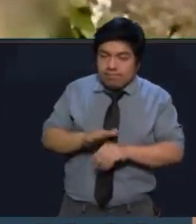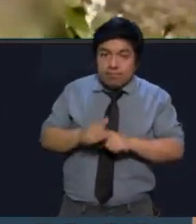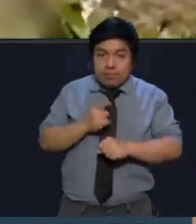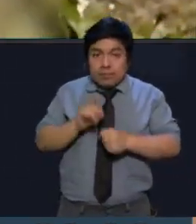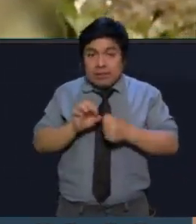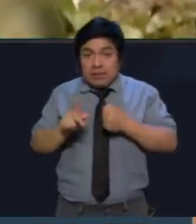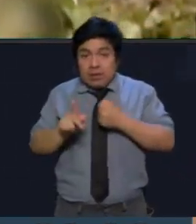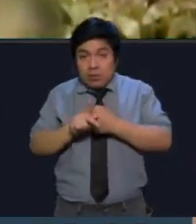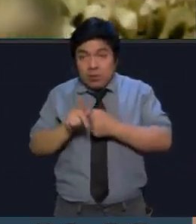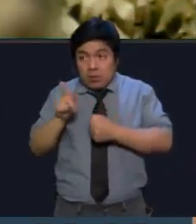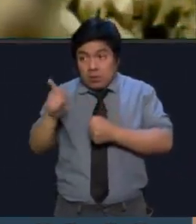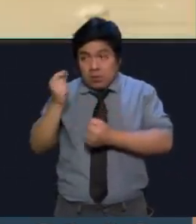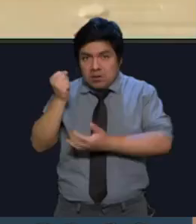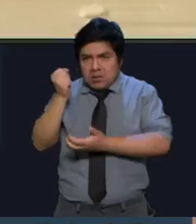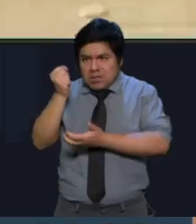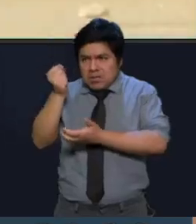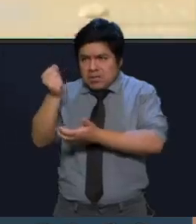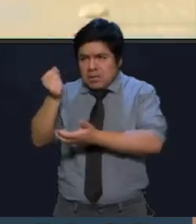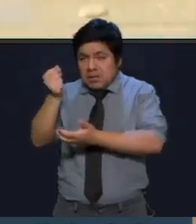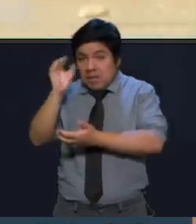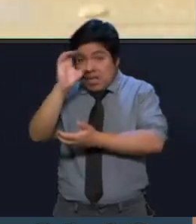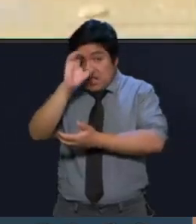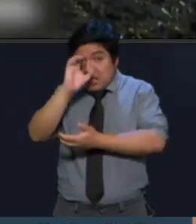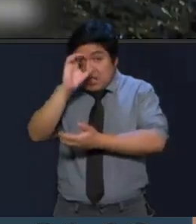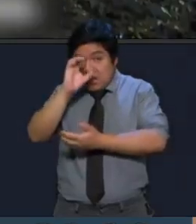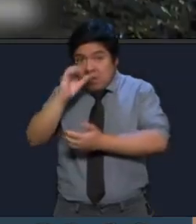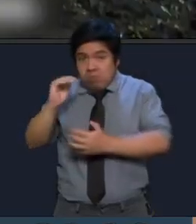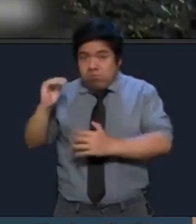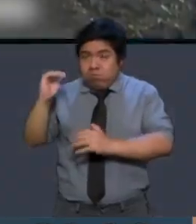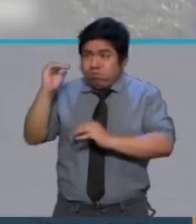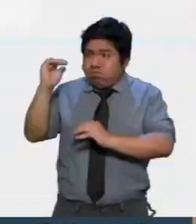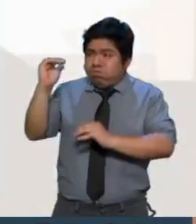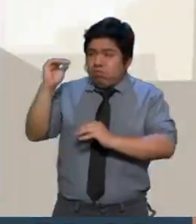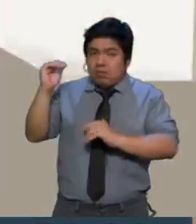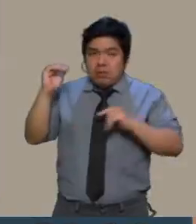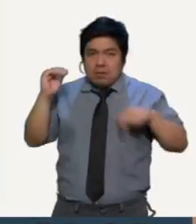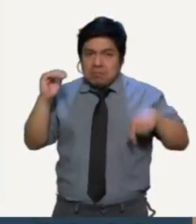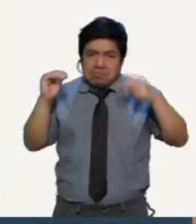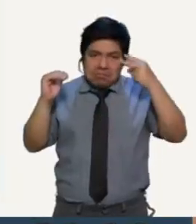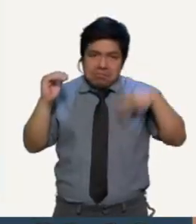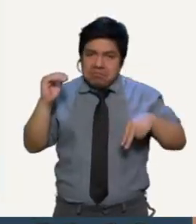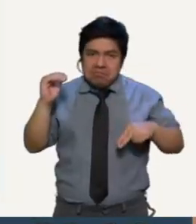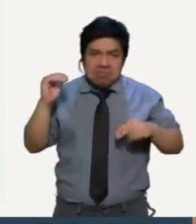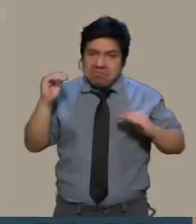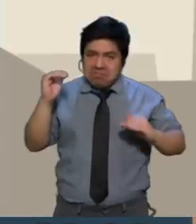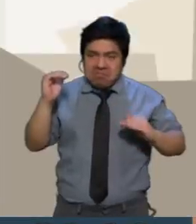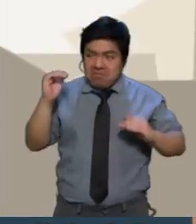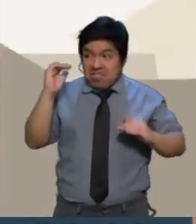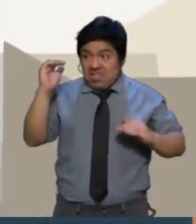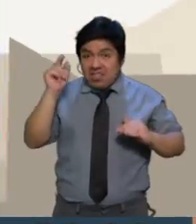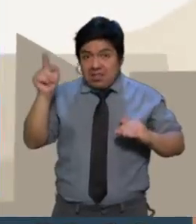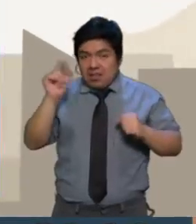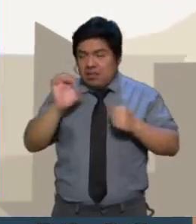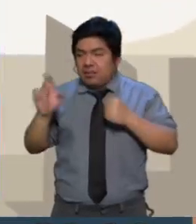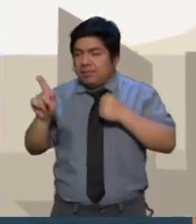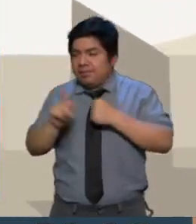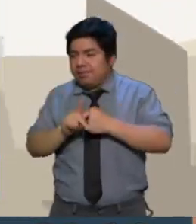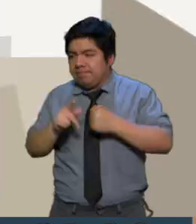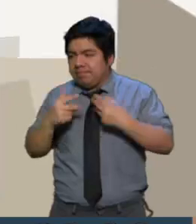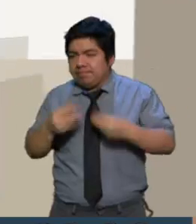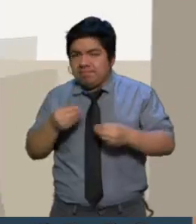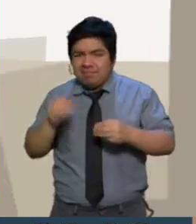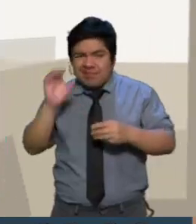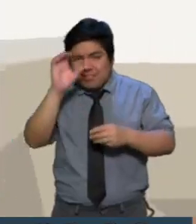en ciencia que tiene Europa es enorme, no es la que tenemos nosotros. Ellos tienen una infraestructura enorme, una cantidad